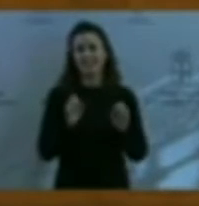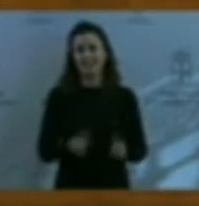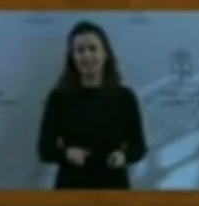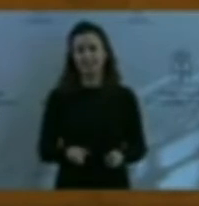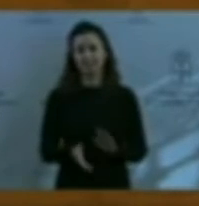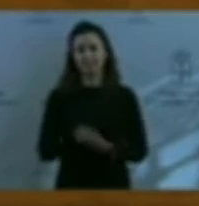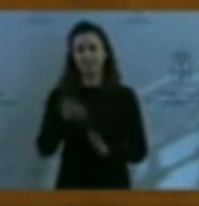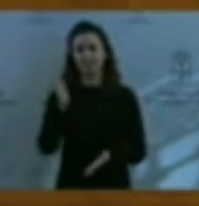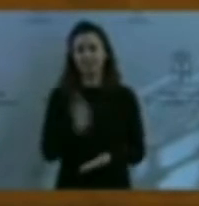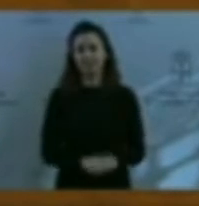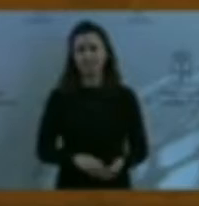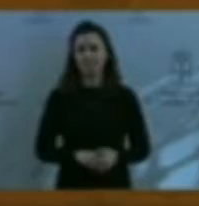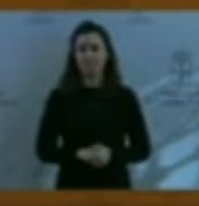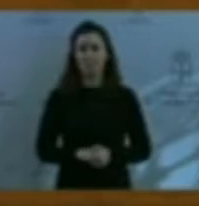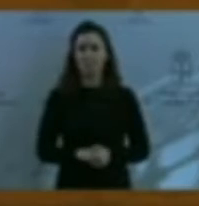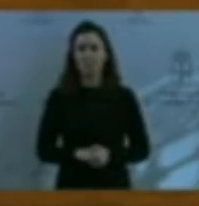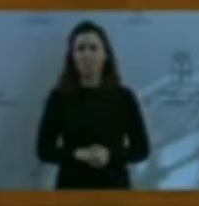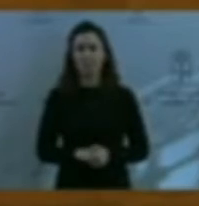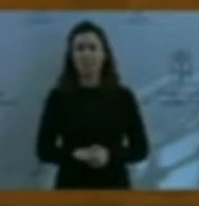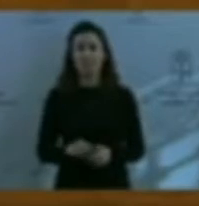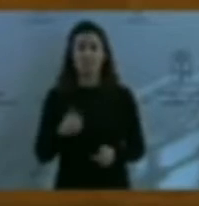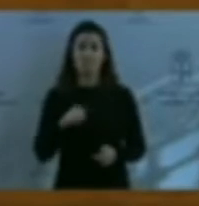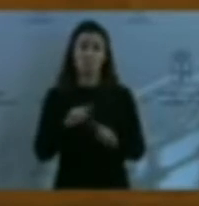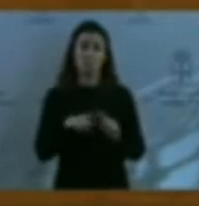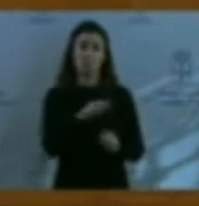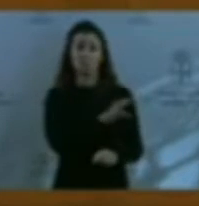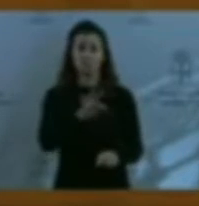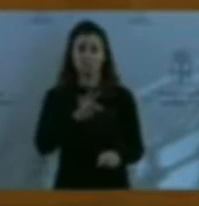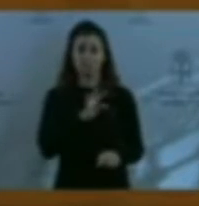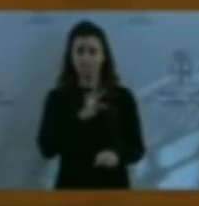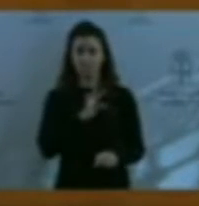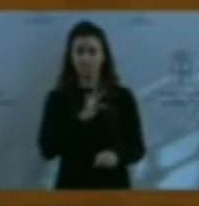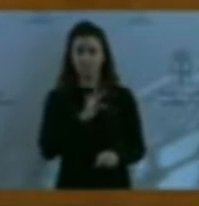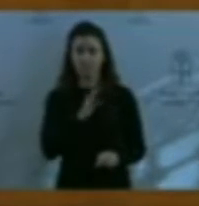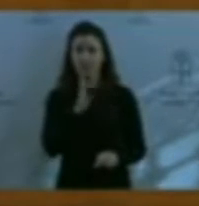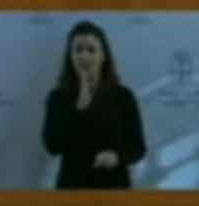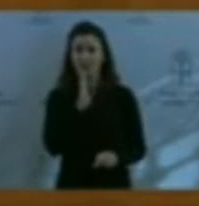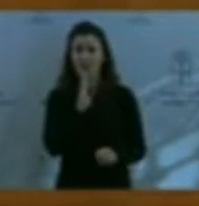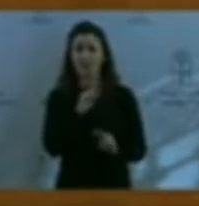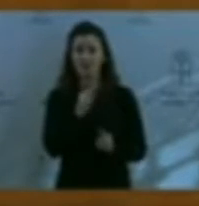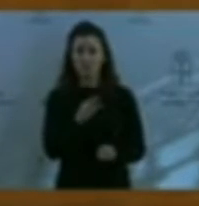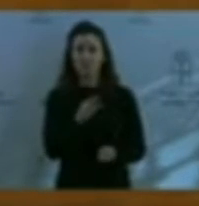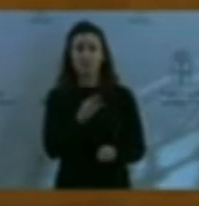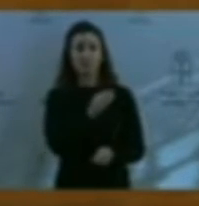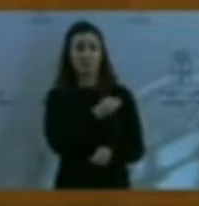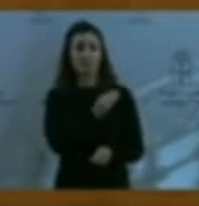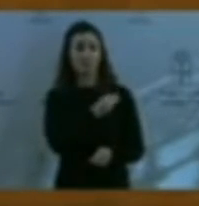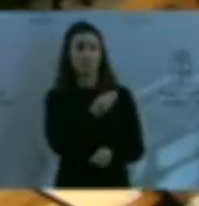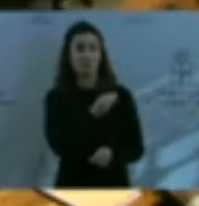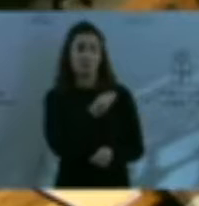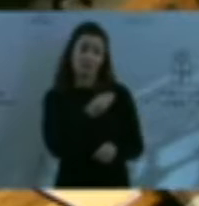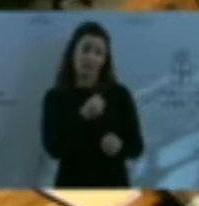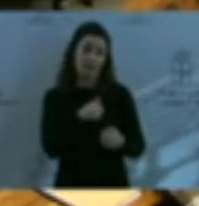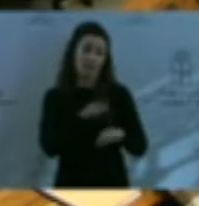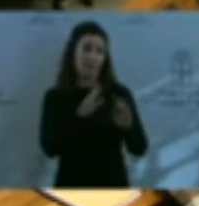la réplica, todas aquellas respuestas a las dudas que usted pueda tener, por supuesto, y